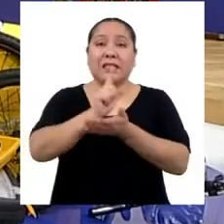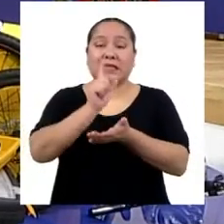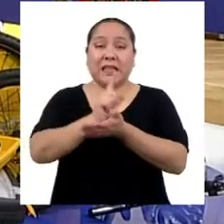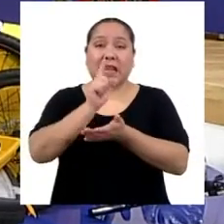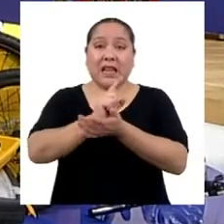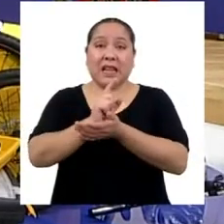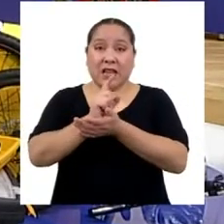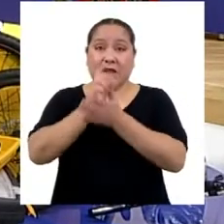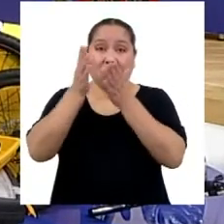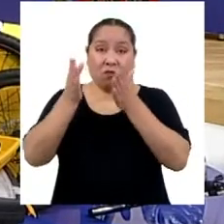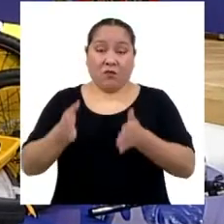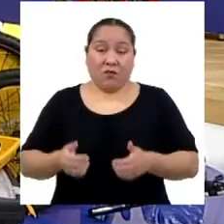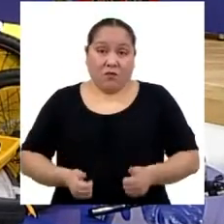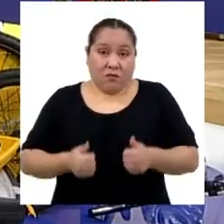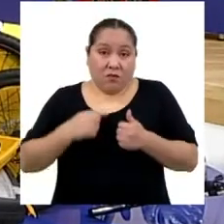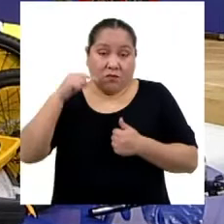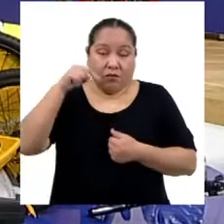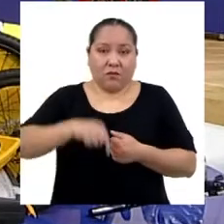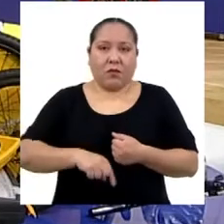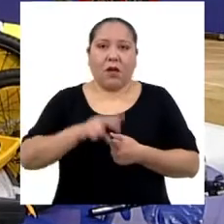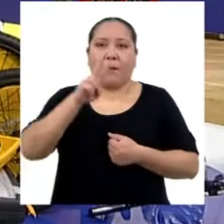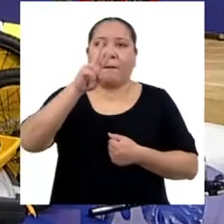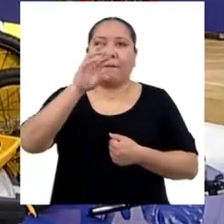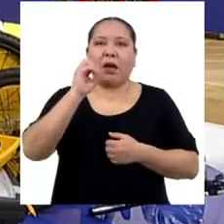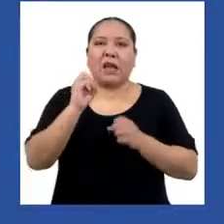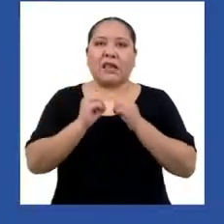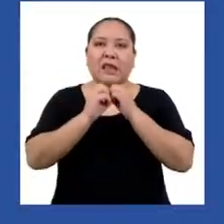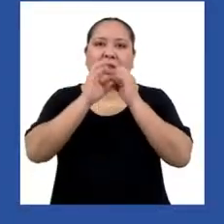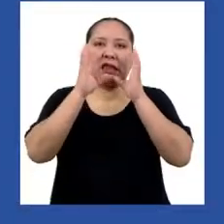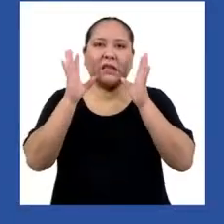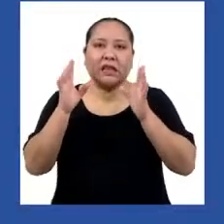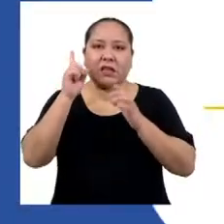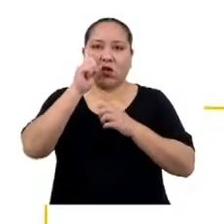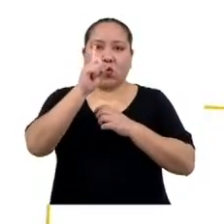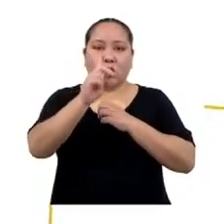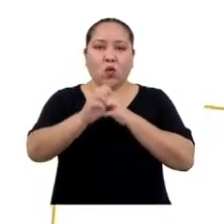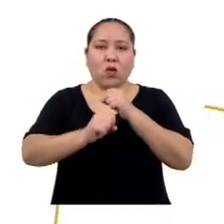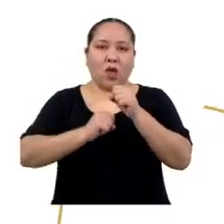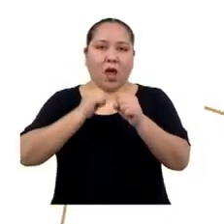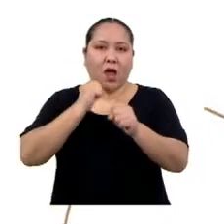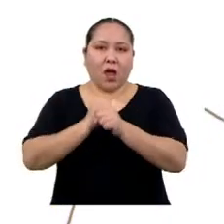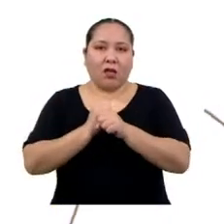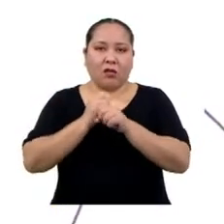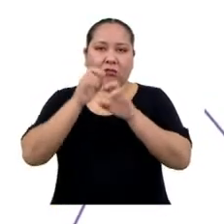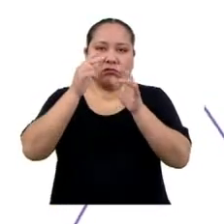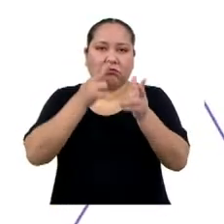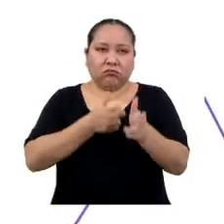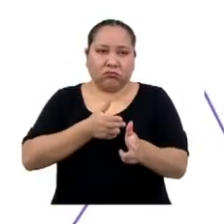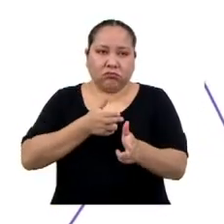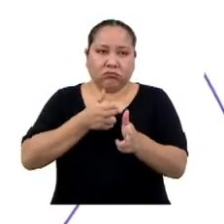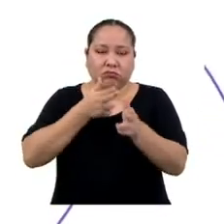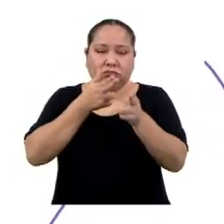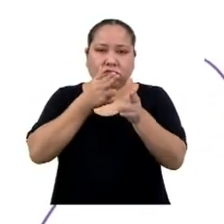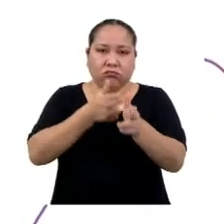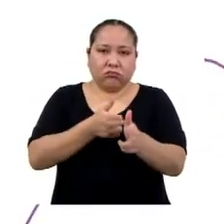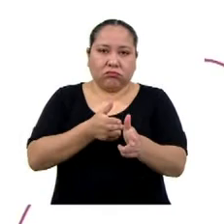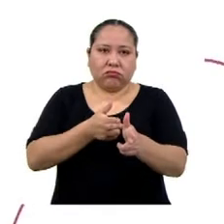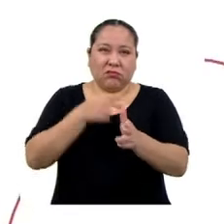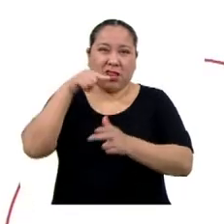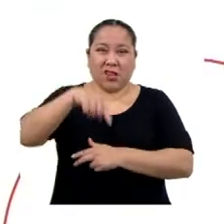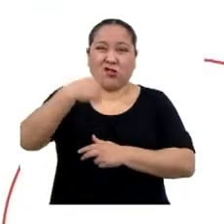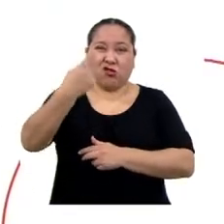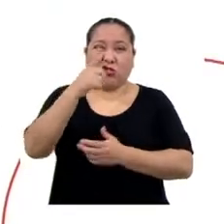promedio 20 días al año dentro del tráfico. Pero esto no solo sucede en